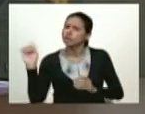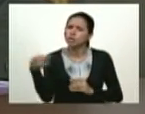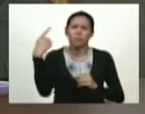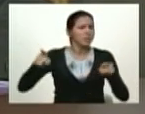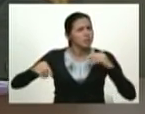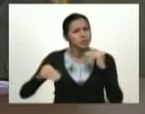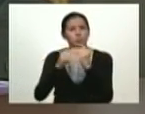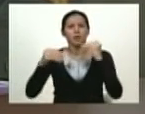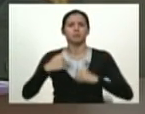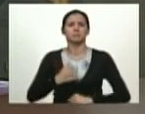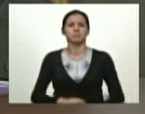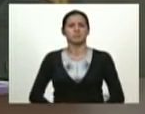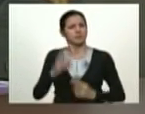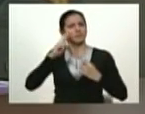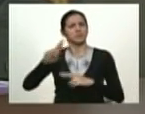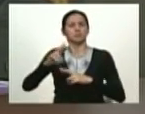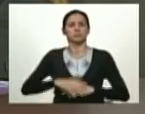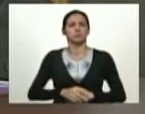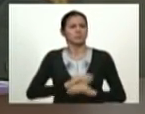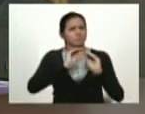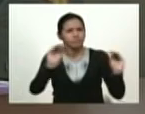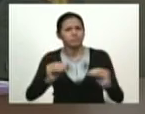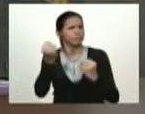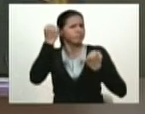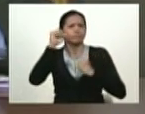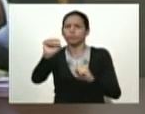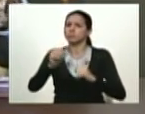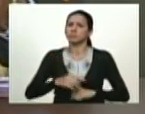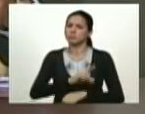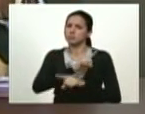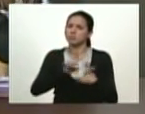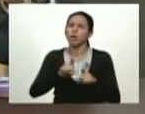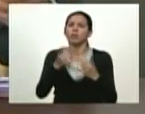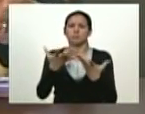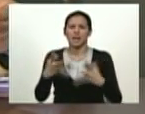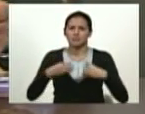llamo a la rebelión. Llamo al pueblo a rebelarse frente a estas